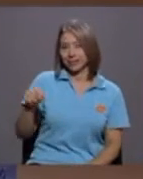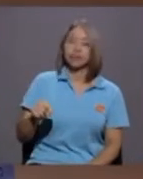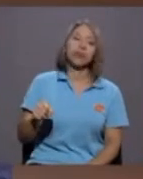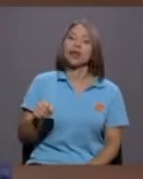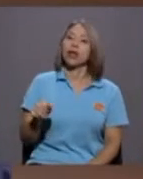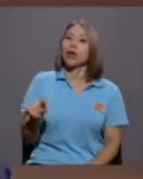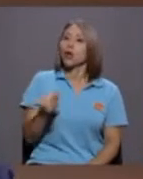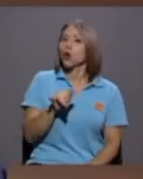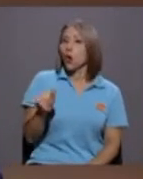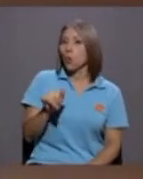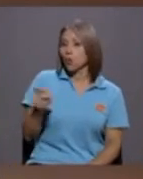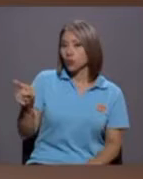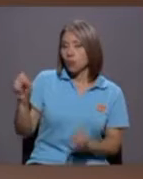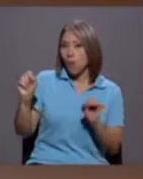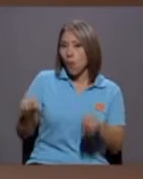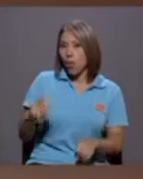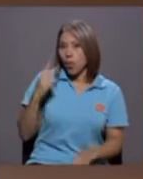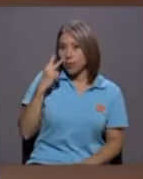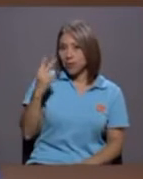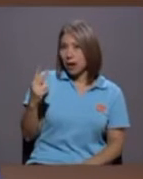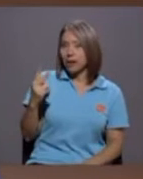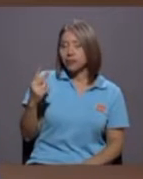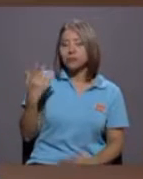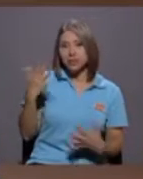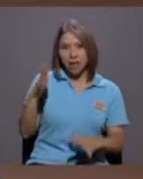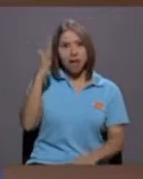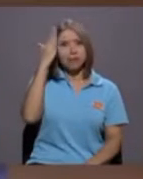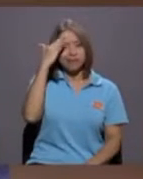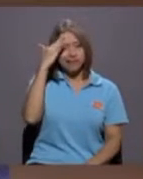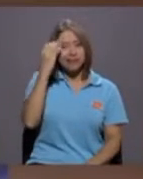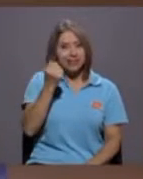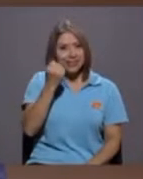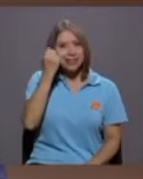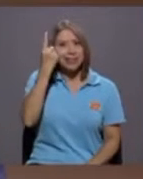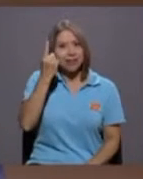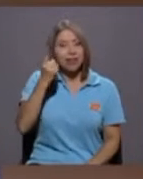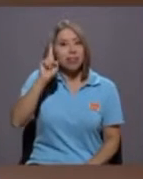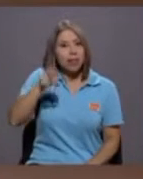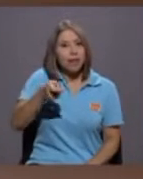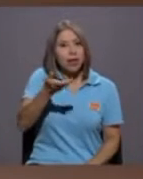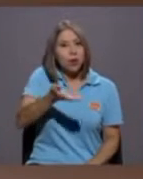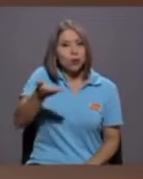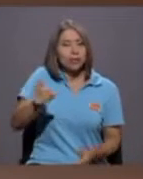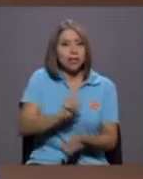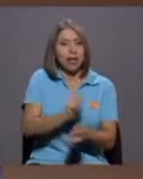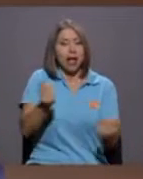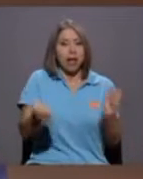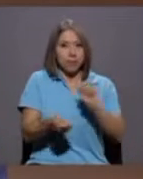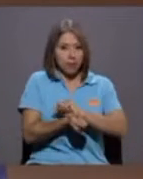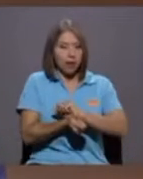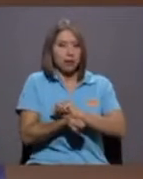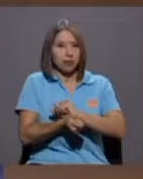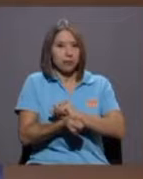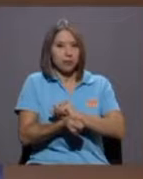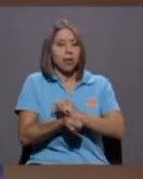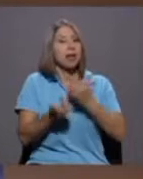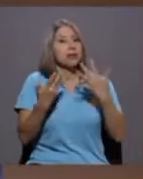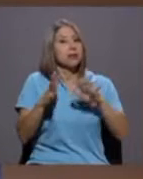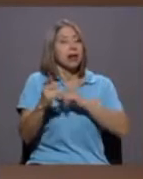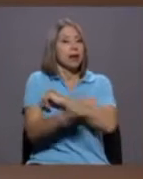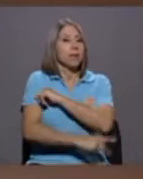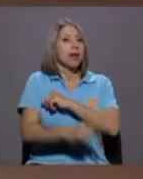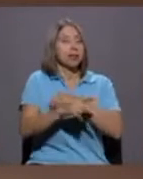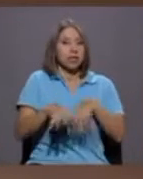que como puede observar hay una conciencia clara de que las cosas tienen que cambiar, efectivamente el país ha asumido una